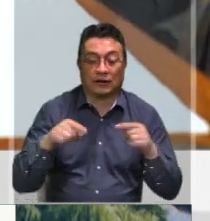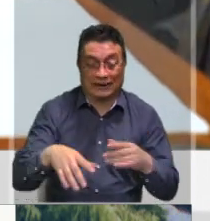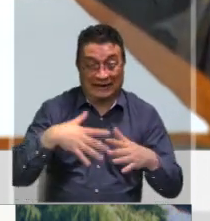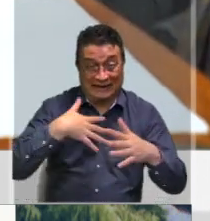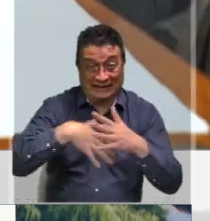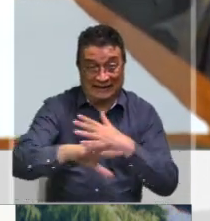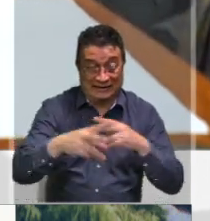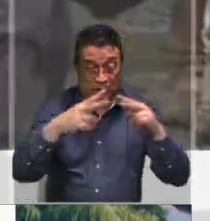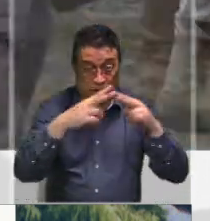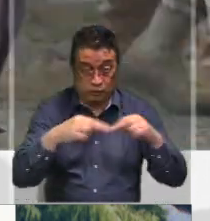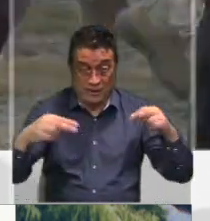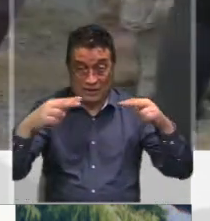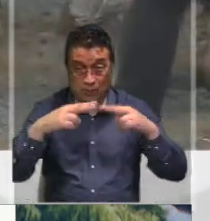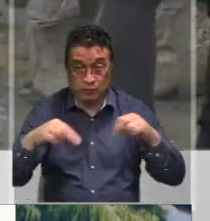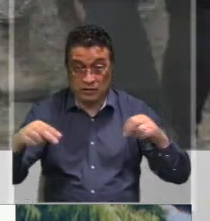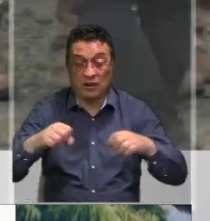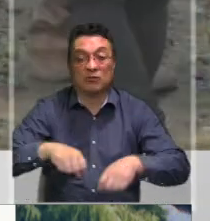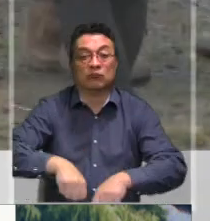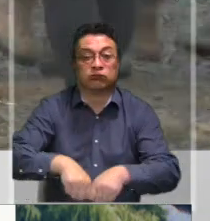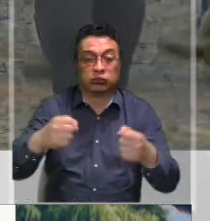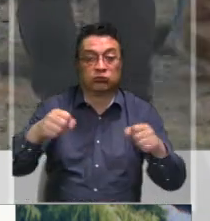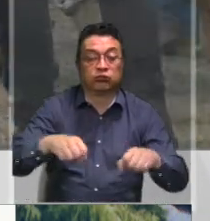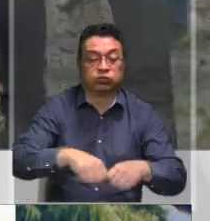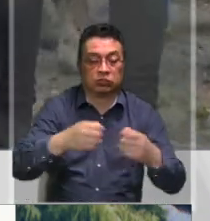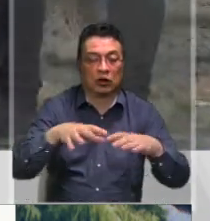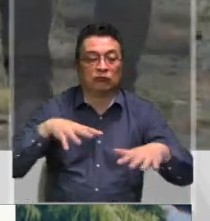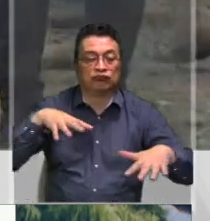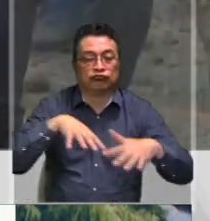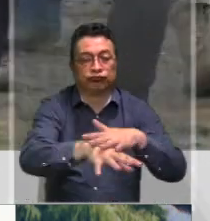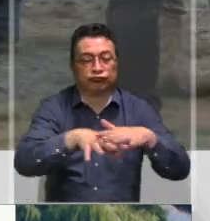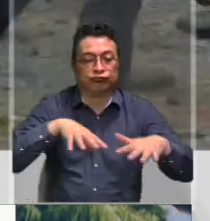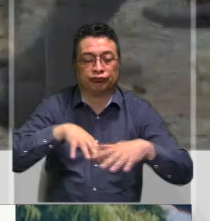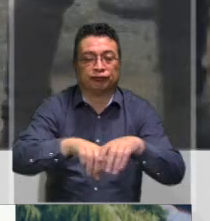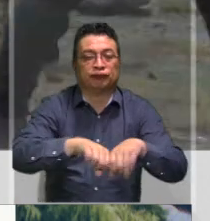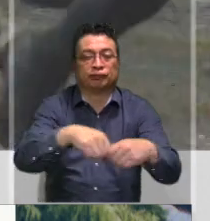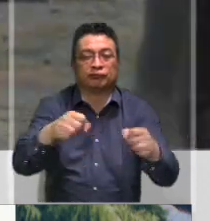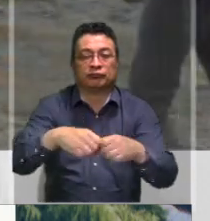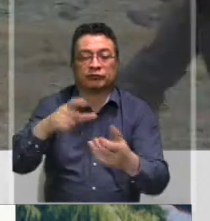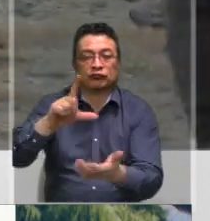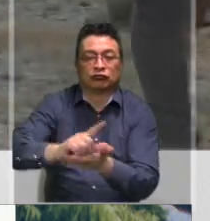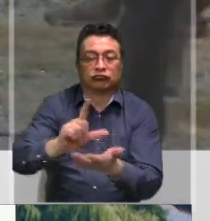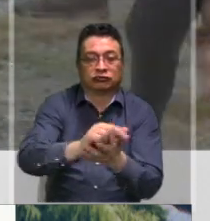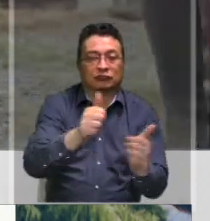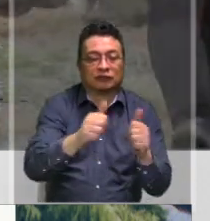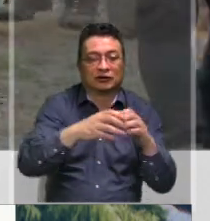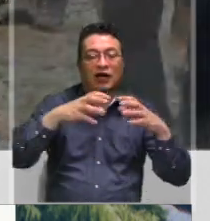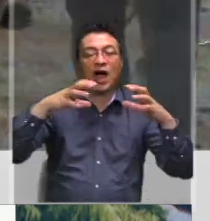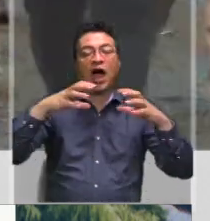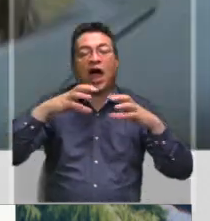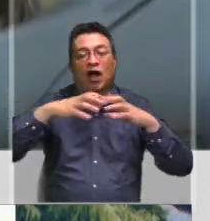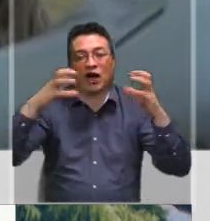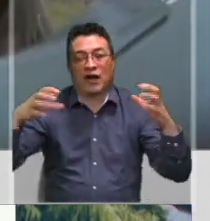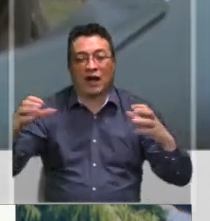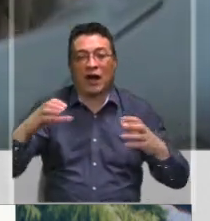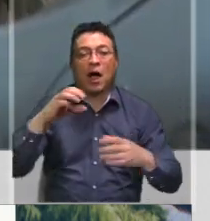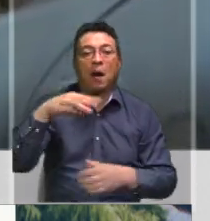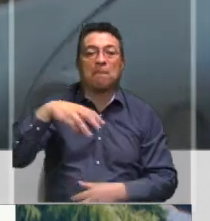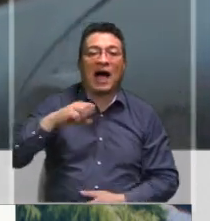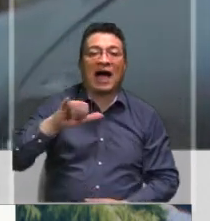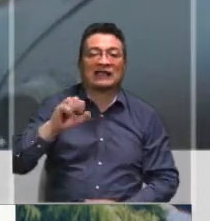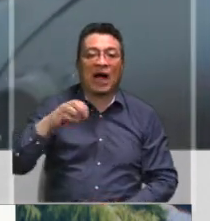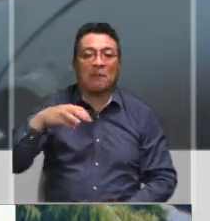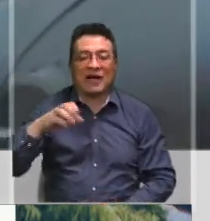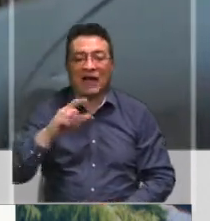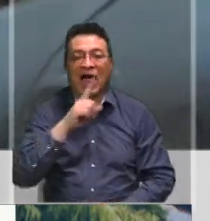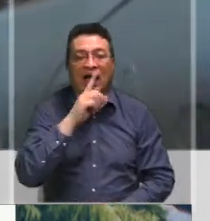puentes y pasarelas se destruyeron con los cauces de los ríos en localidades cordilleranas como Caimñicú, como Mayamaya, Trapa